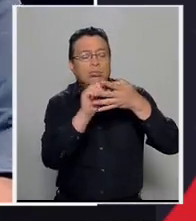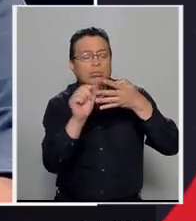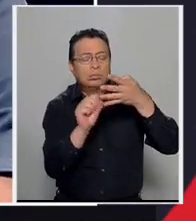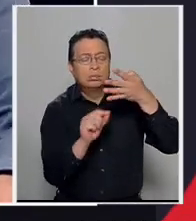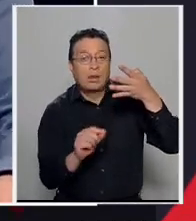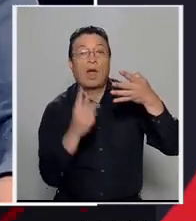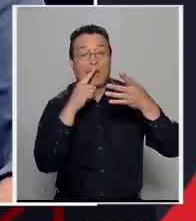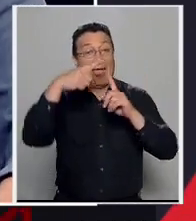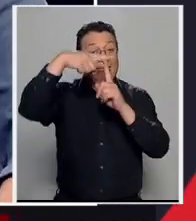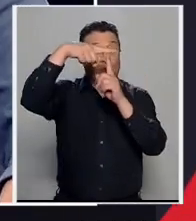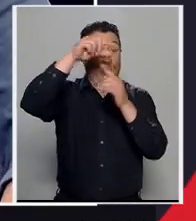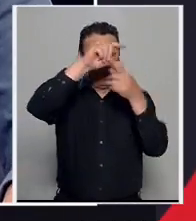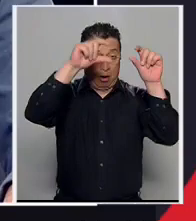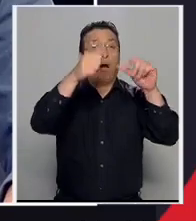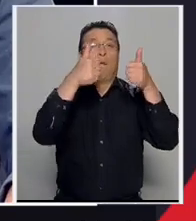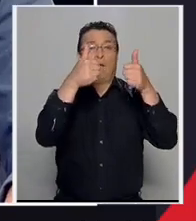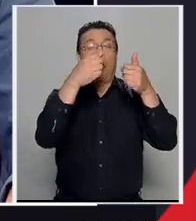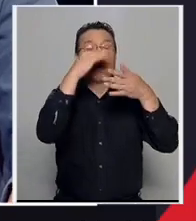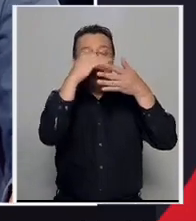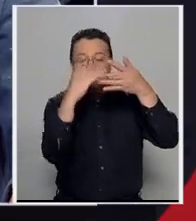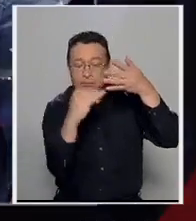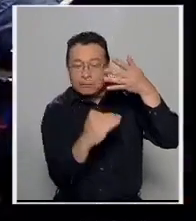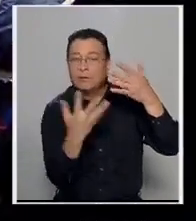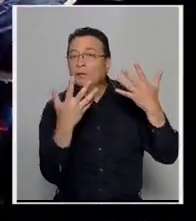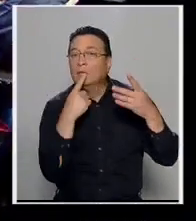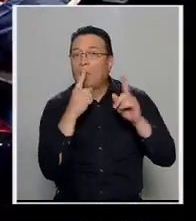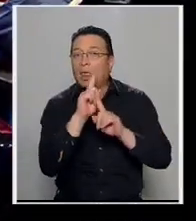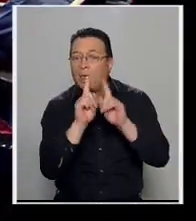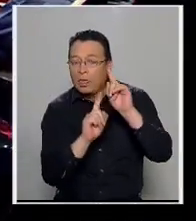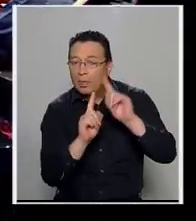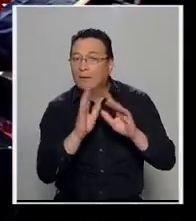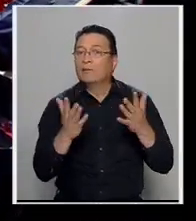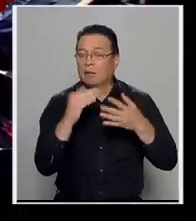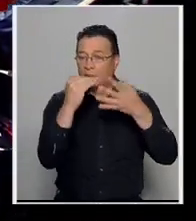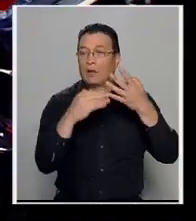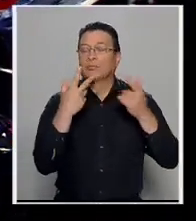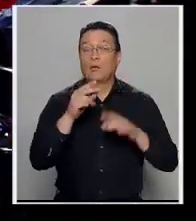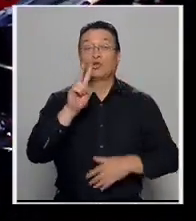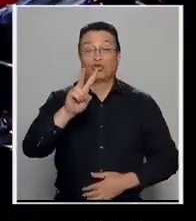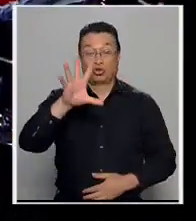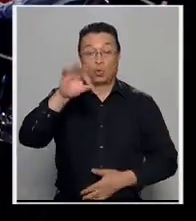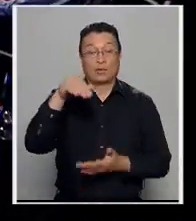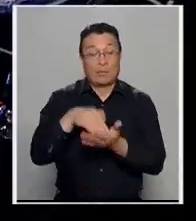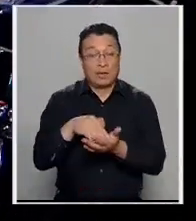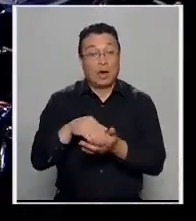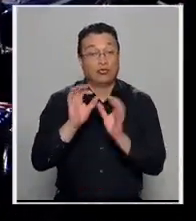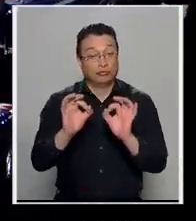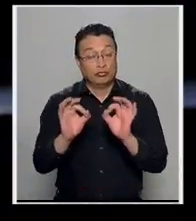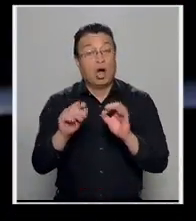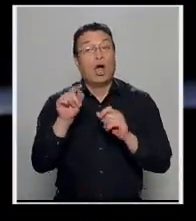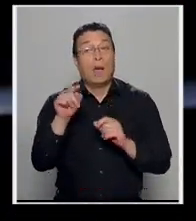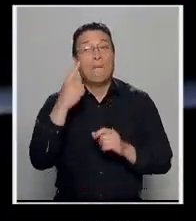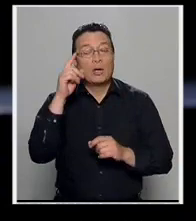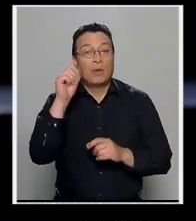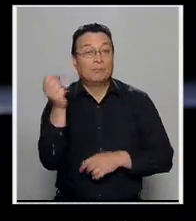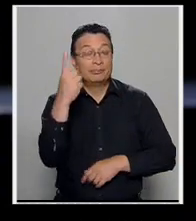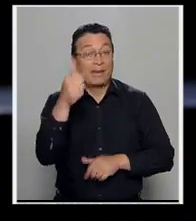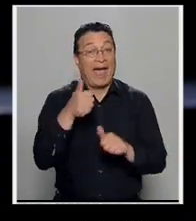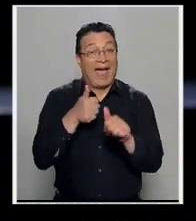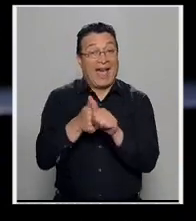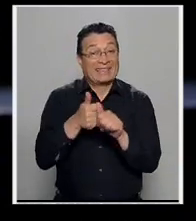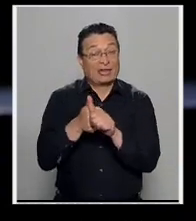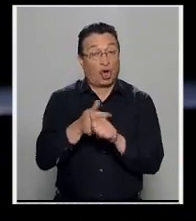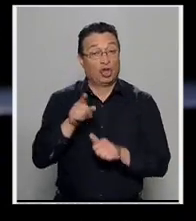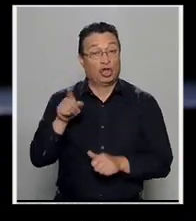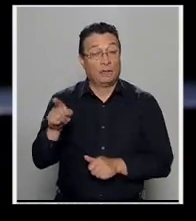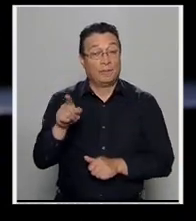Pero el titular va en la dirección correcta. Sí. Su pensión básica universal, su propuesta, usted decía recién, 250 mil pesos. Pero una de sus principales asesoras, hablo